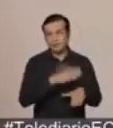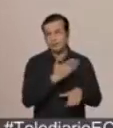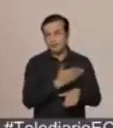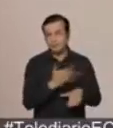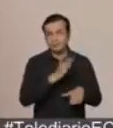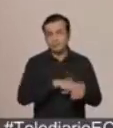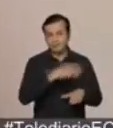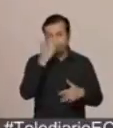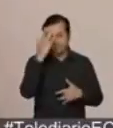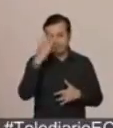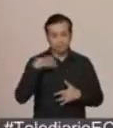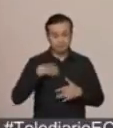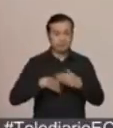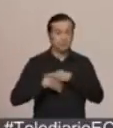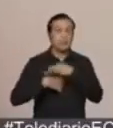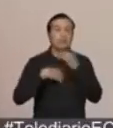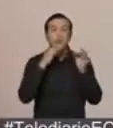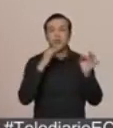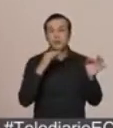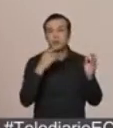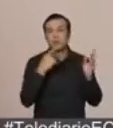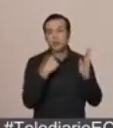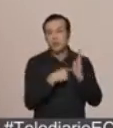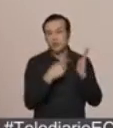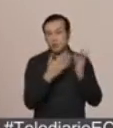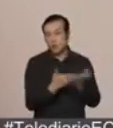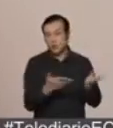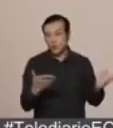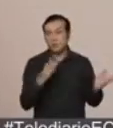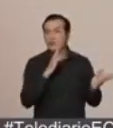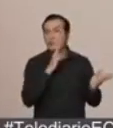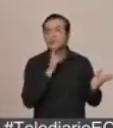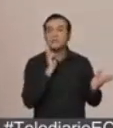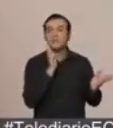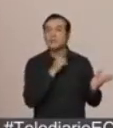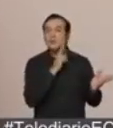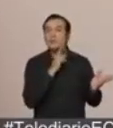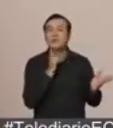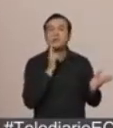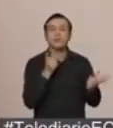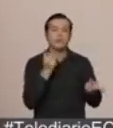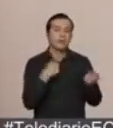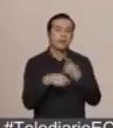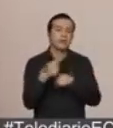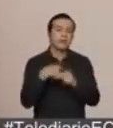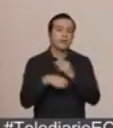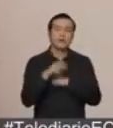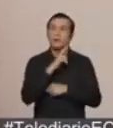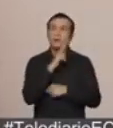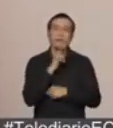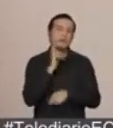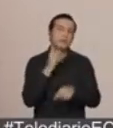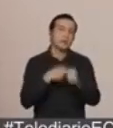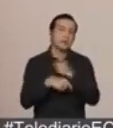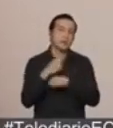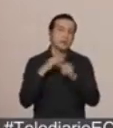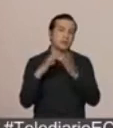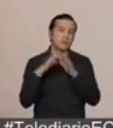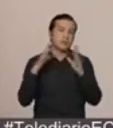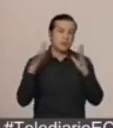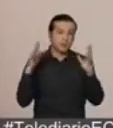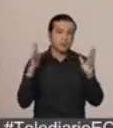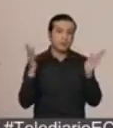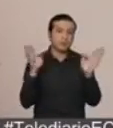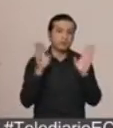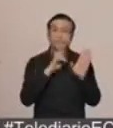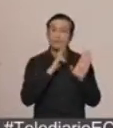ocasiona el coronavirus, pero respecto al consumo, por ejemplo, restaurantes en donde nuestro producto tenía un gran asidero, están